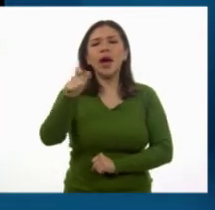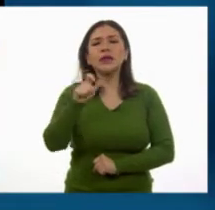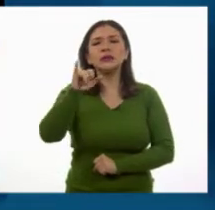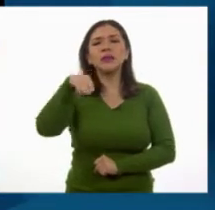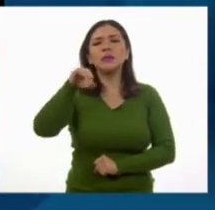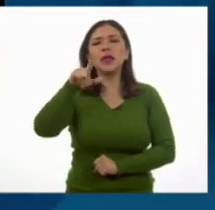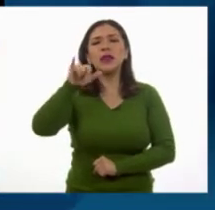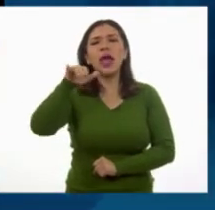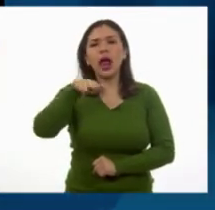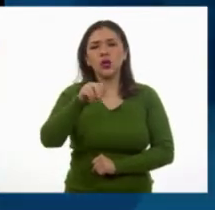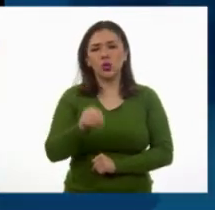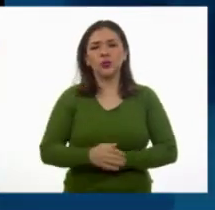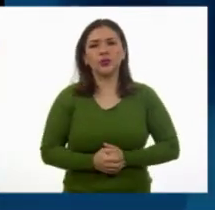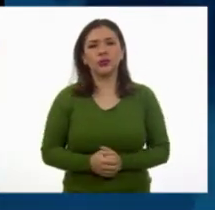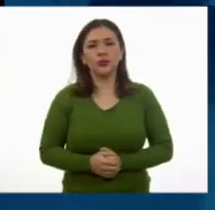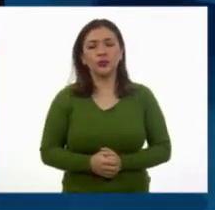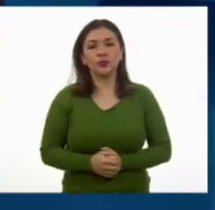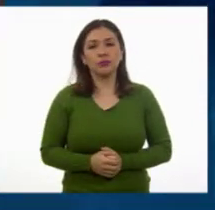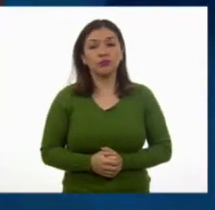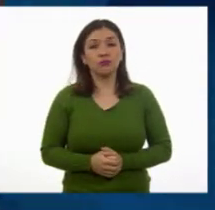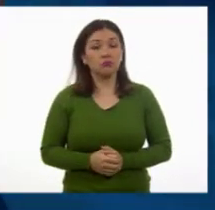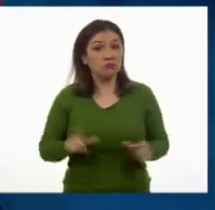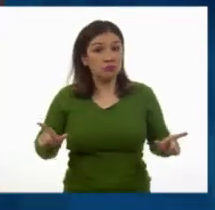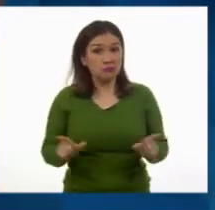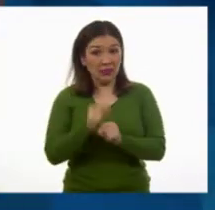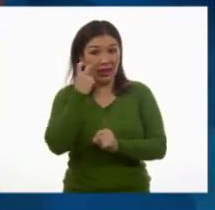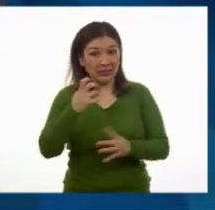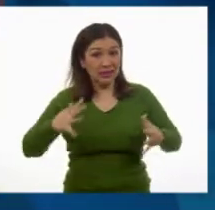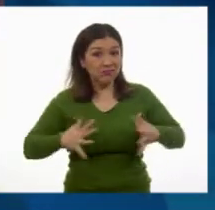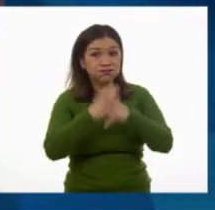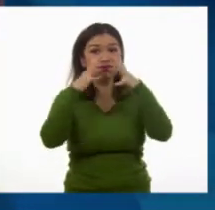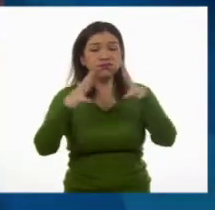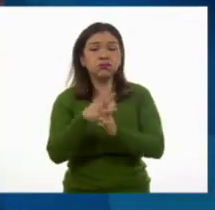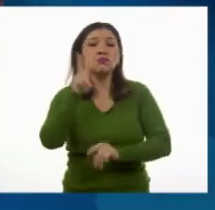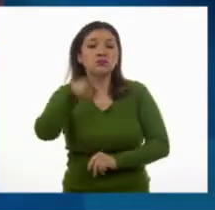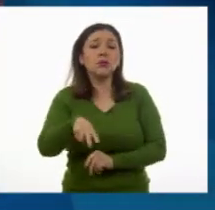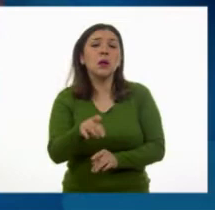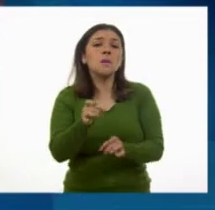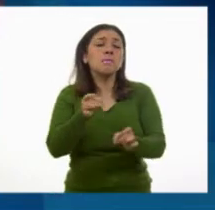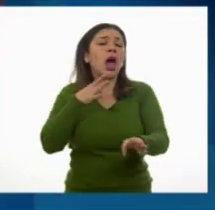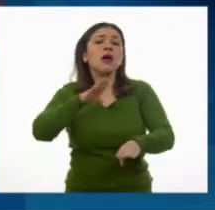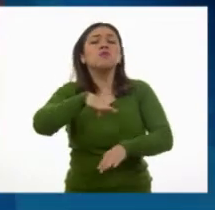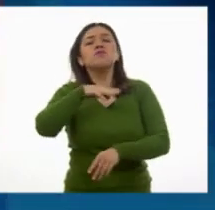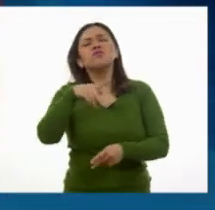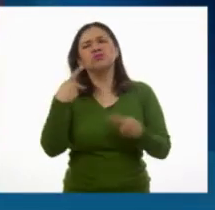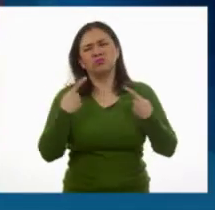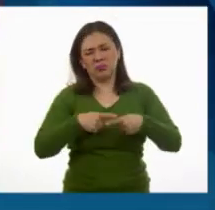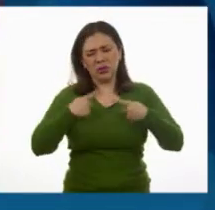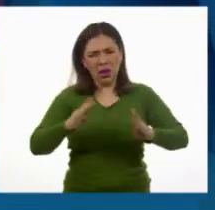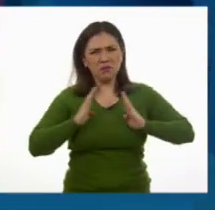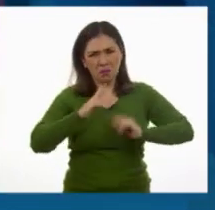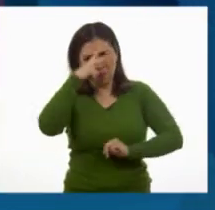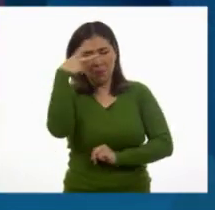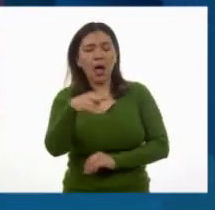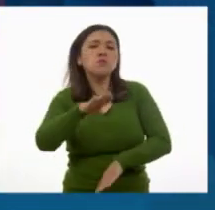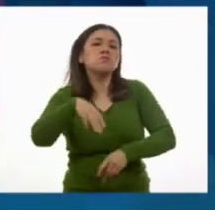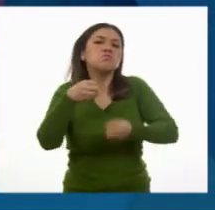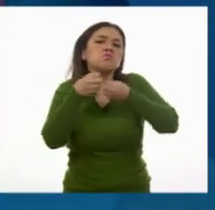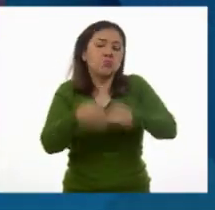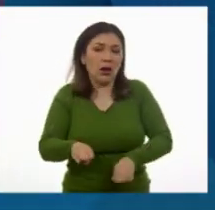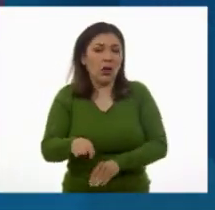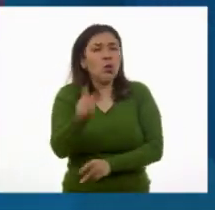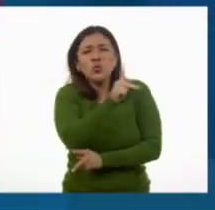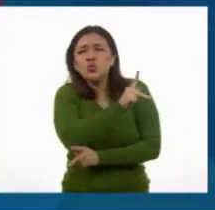Habsburgo. El resultado de la batalla fue la derrota para el ejército mexicano. Casi todos los